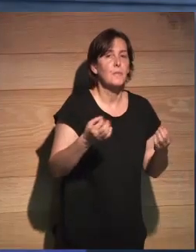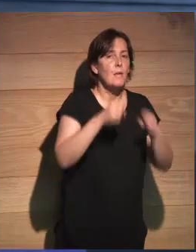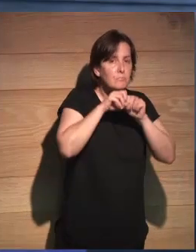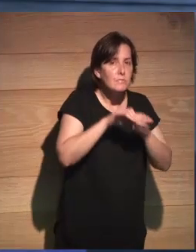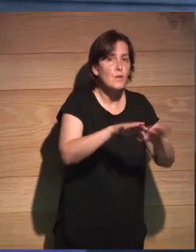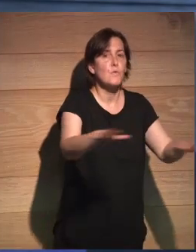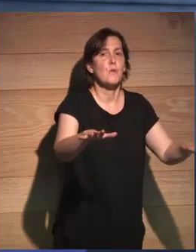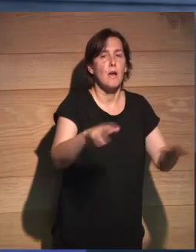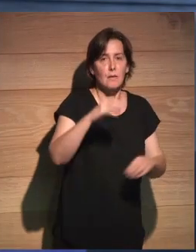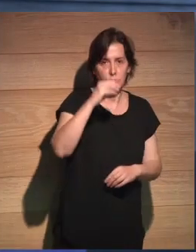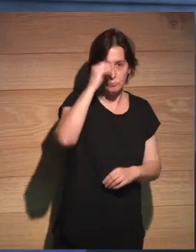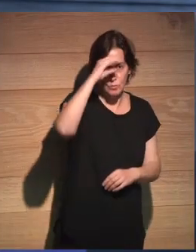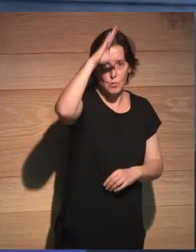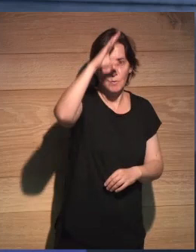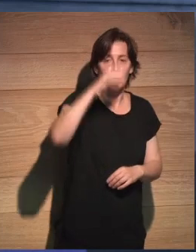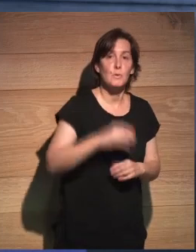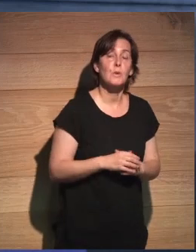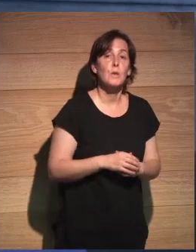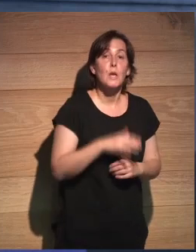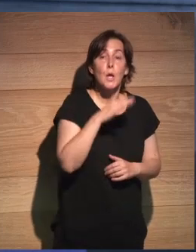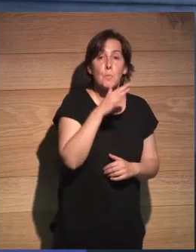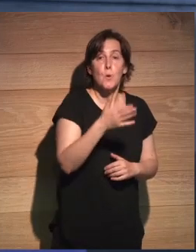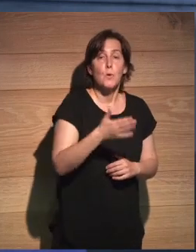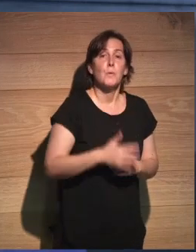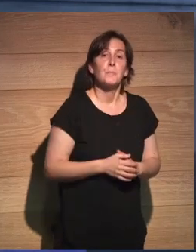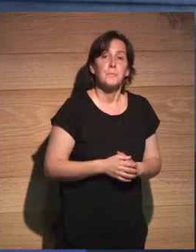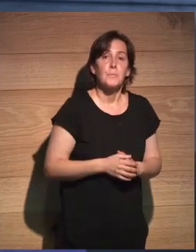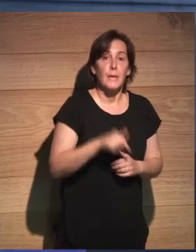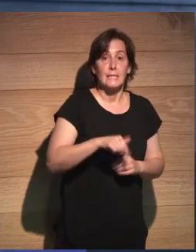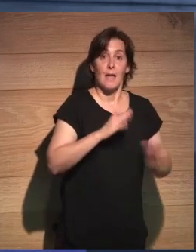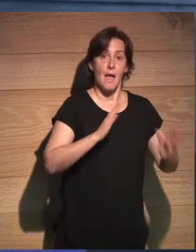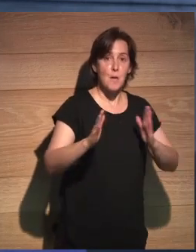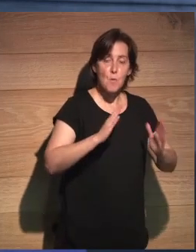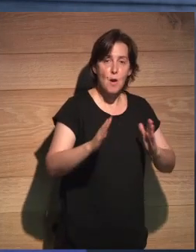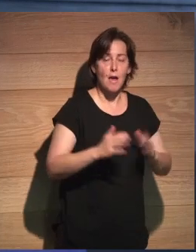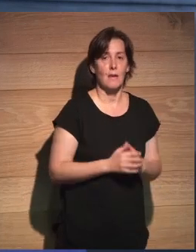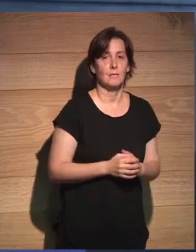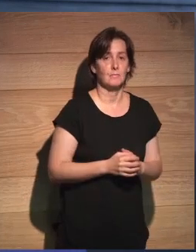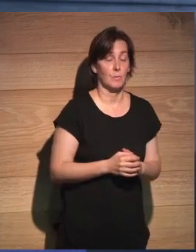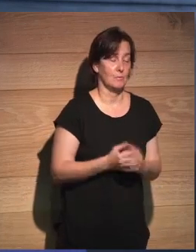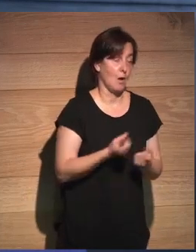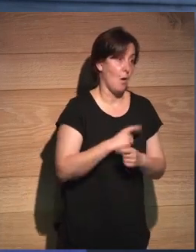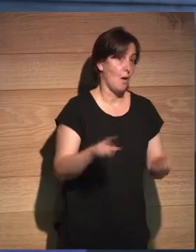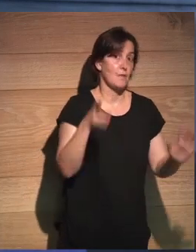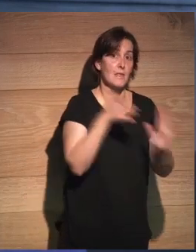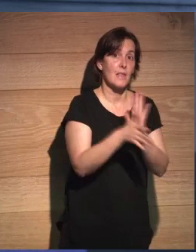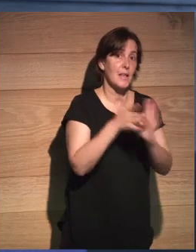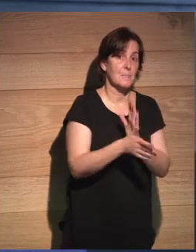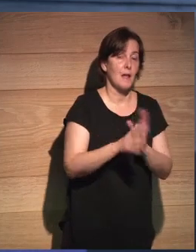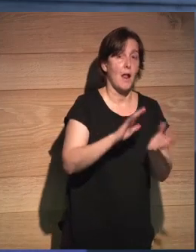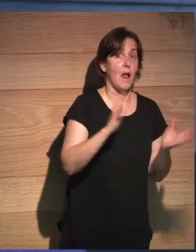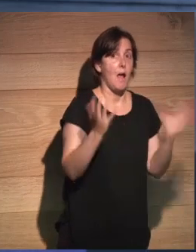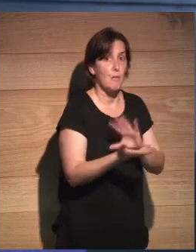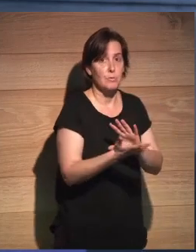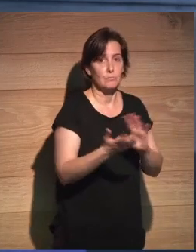divulgar y difundir conocimiento, porque en esta época que, en fin, no necesito explicaros, de cambios